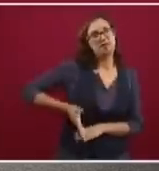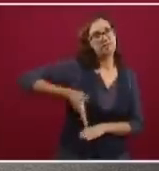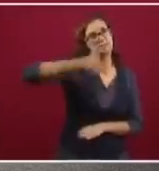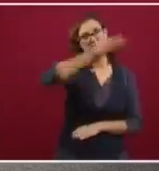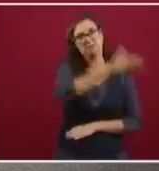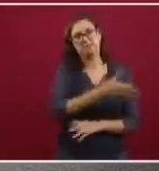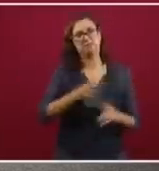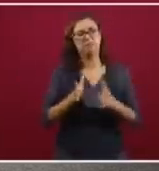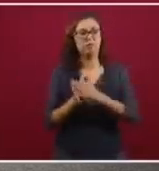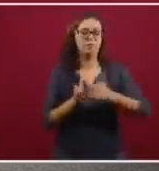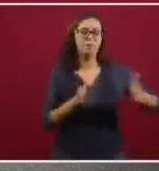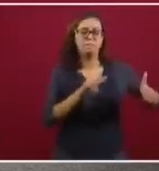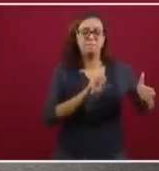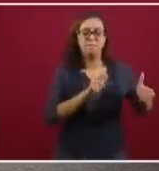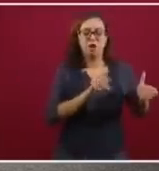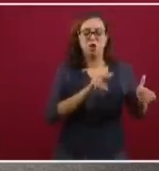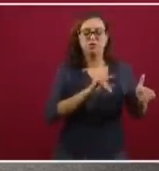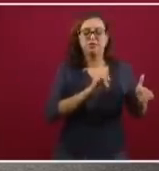magonista,